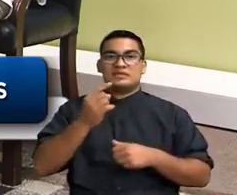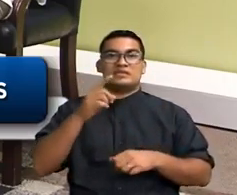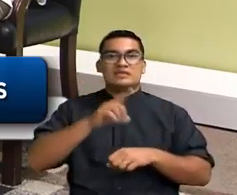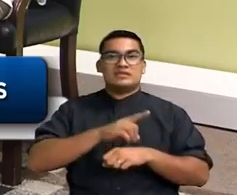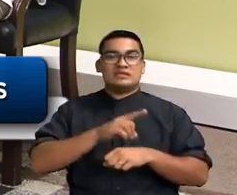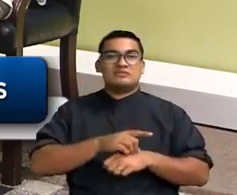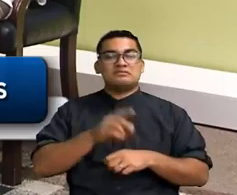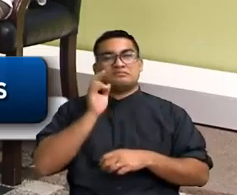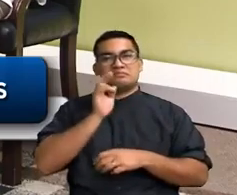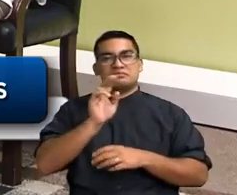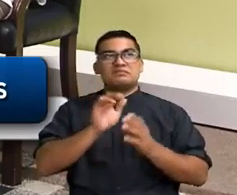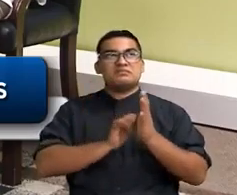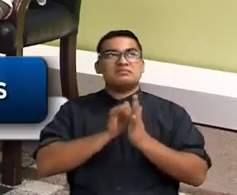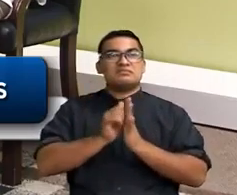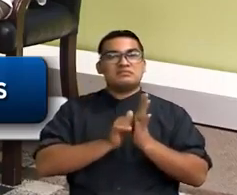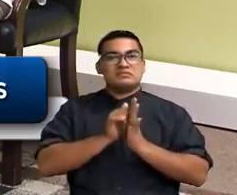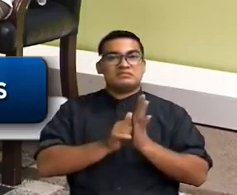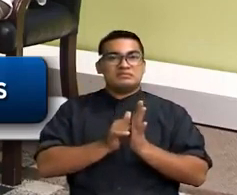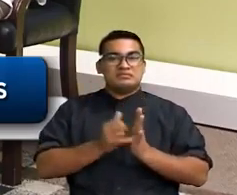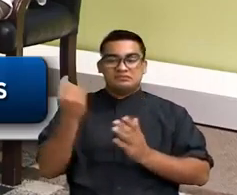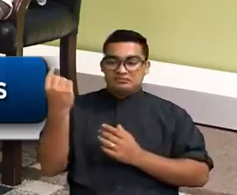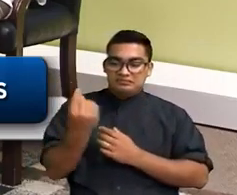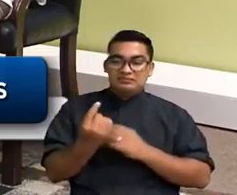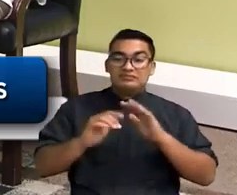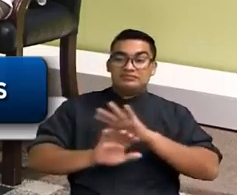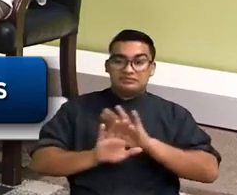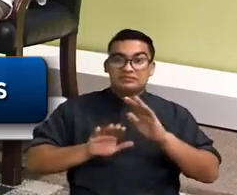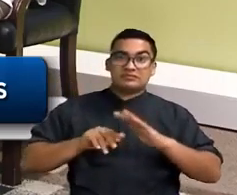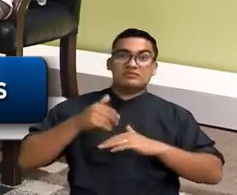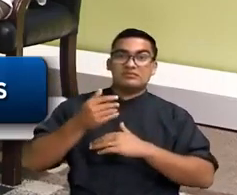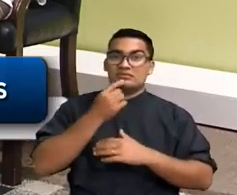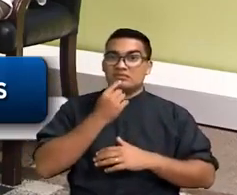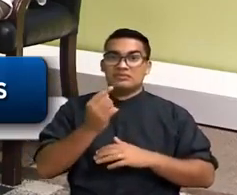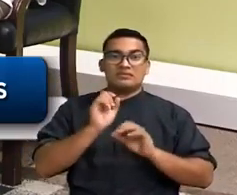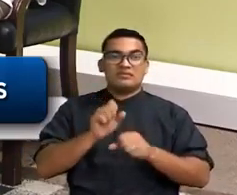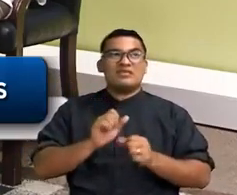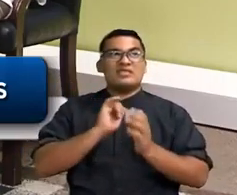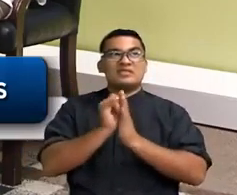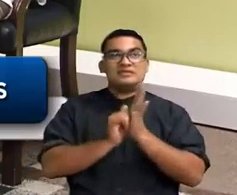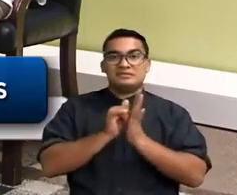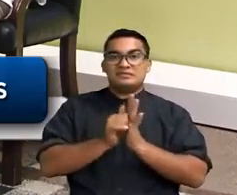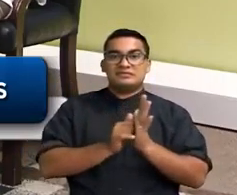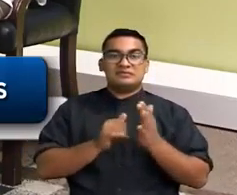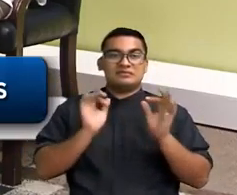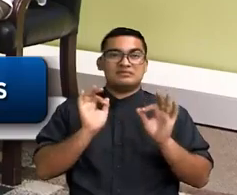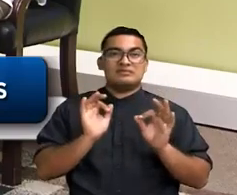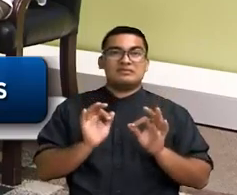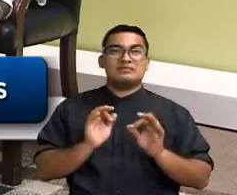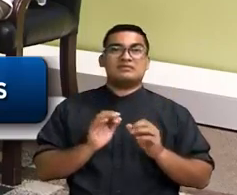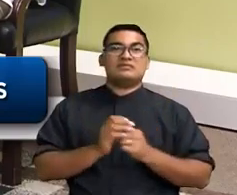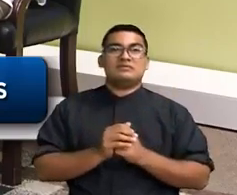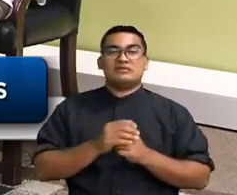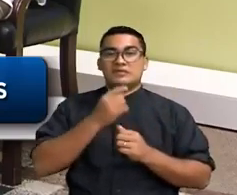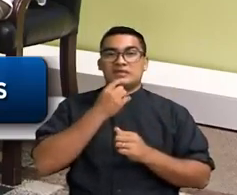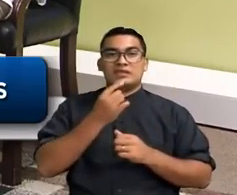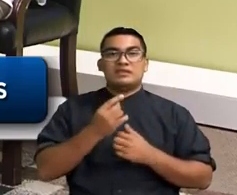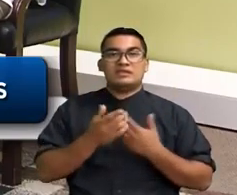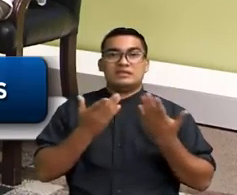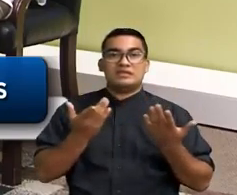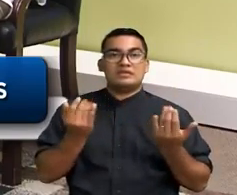través del canal de YouTube. Claro. Cuando vienen aquí y luego lo ven en esta plataforma digital. Sí, entonces ha